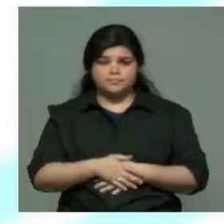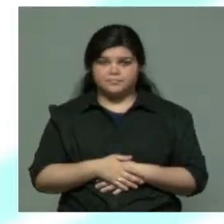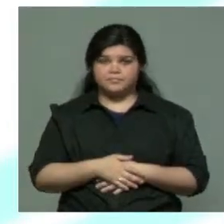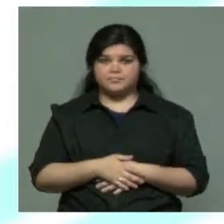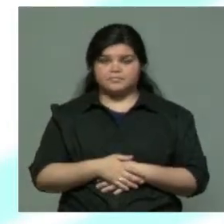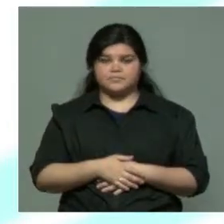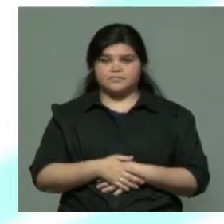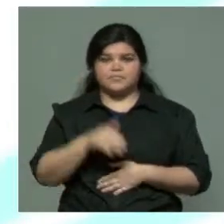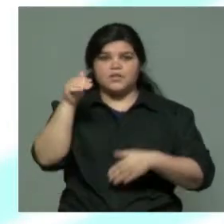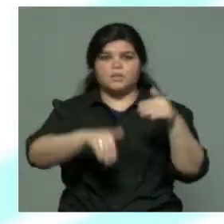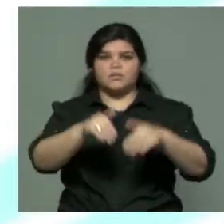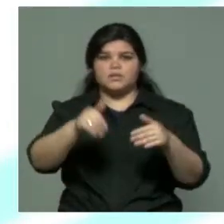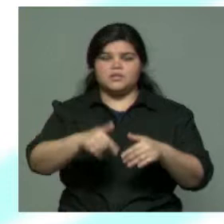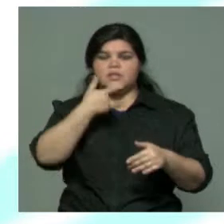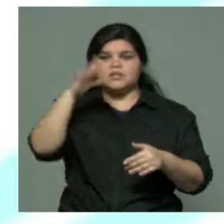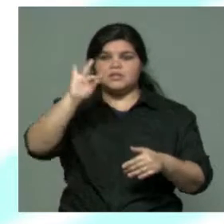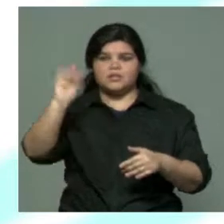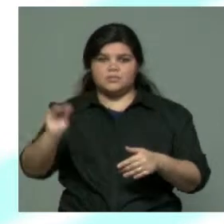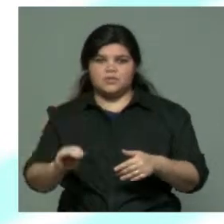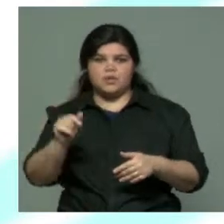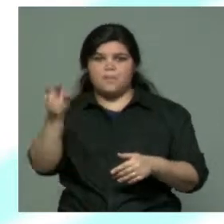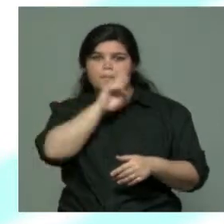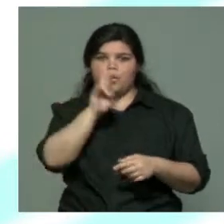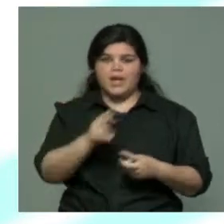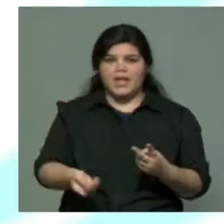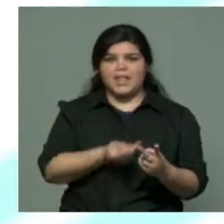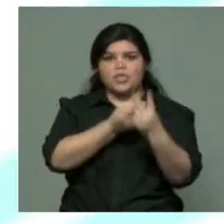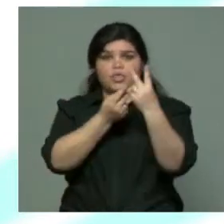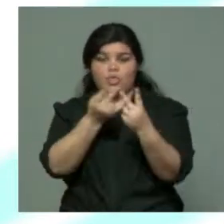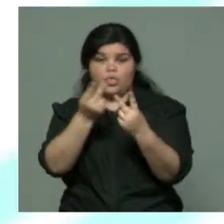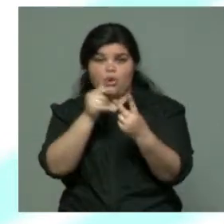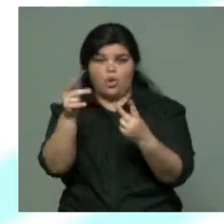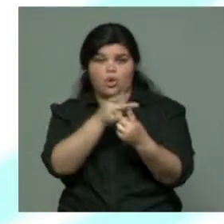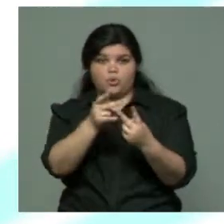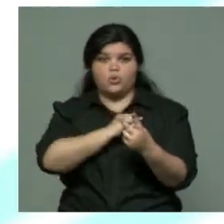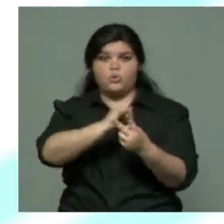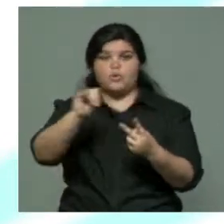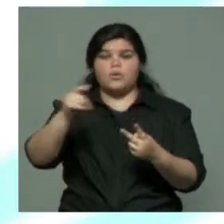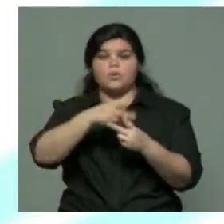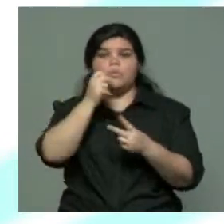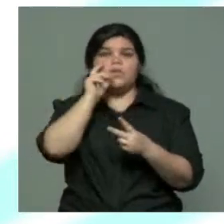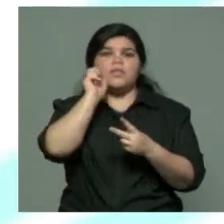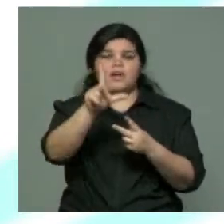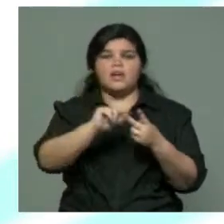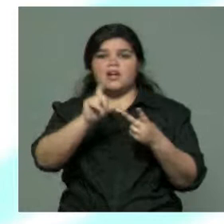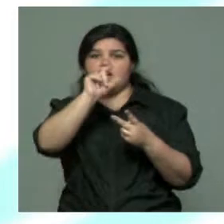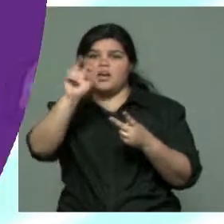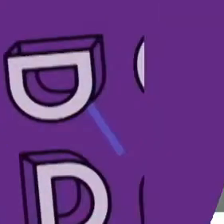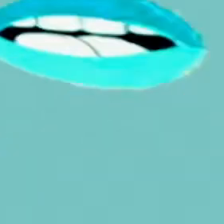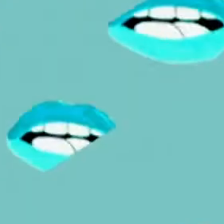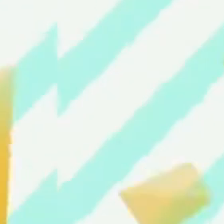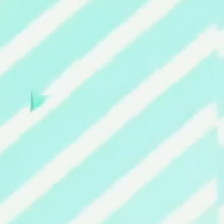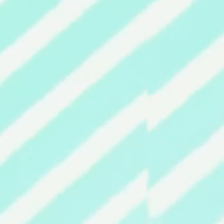Elecciones legislativas, en una sociedad machista, 2 mujeres se pusieron la campaña al hombro, Vidal y Carrió, felicitaciones. También esta